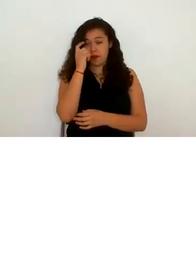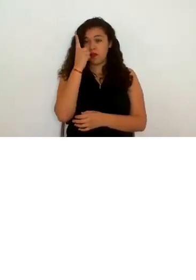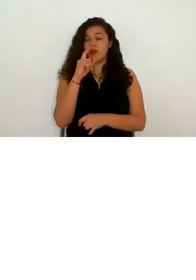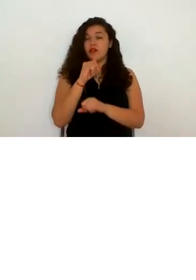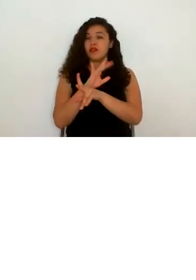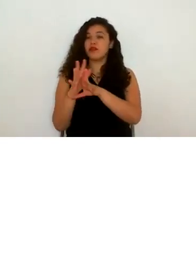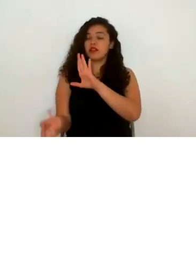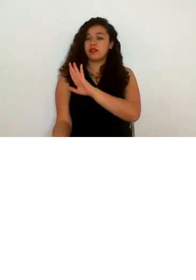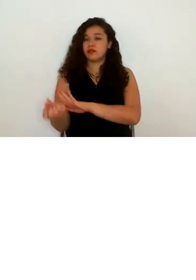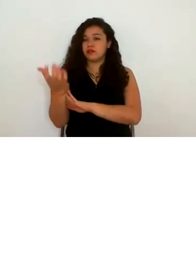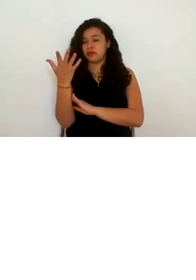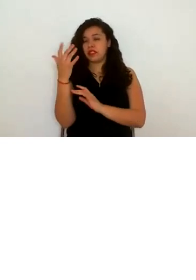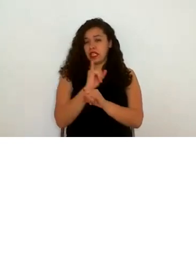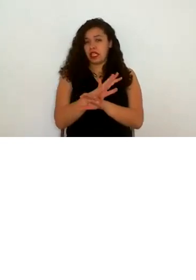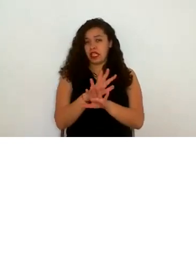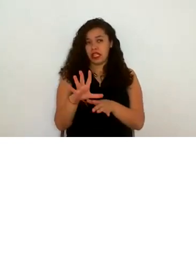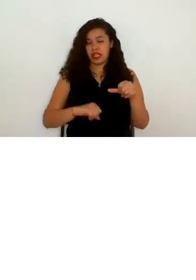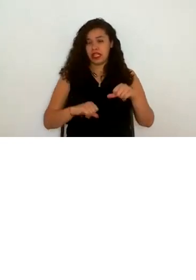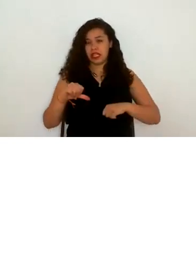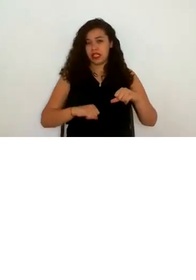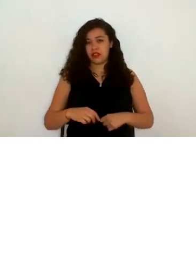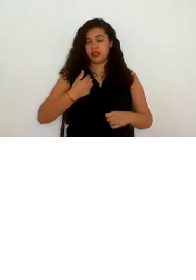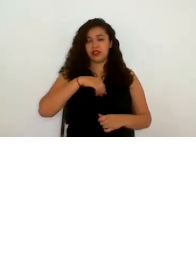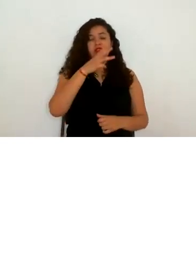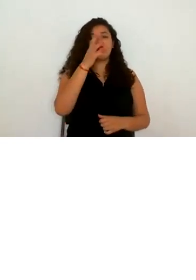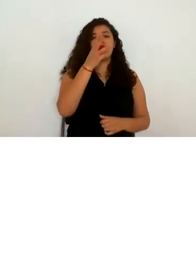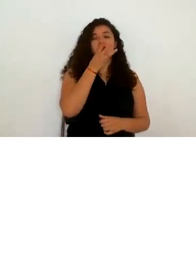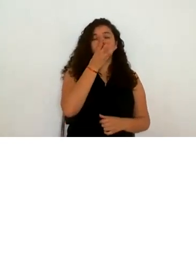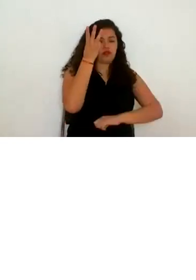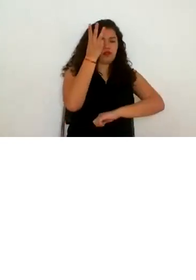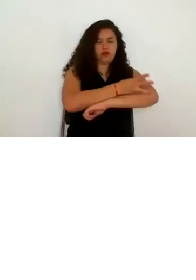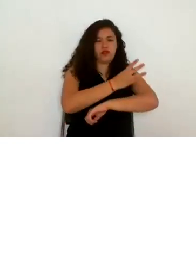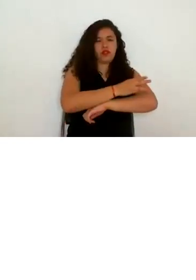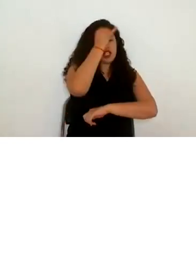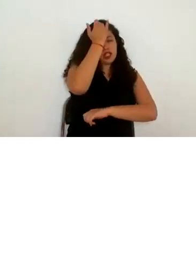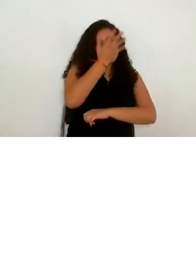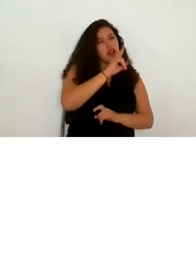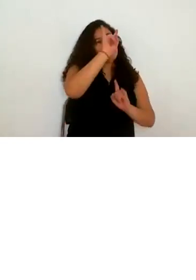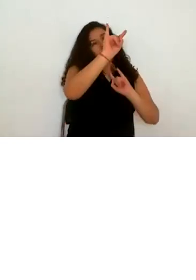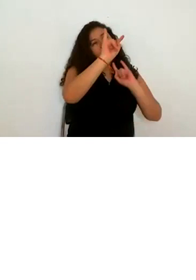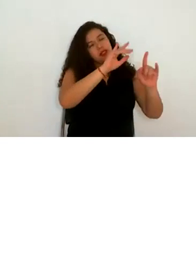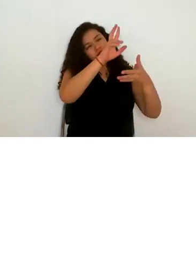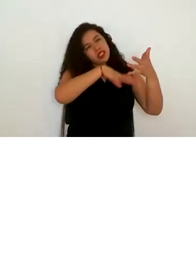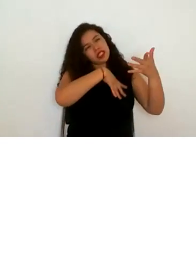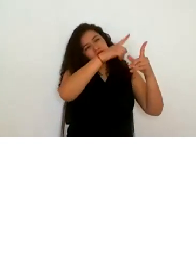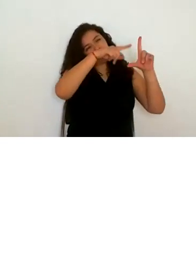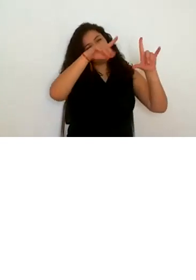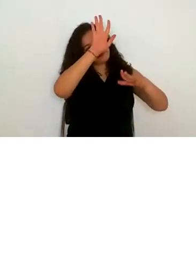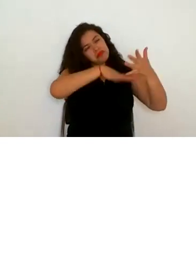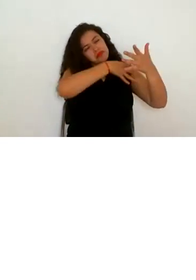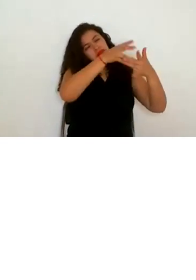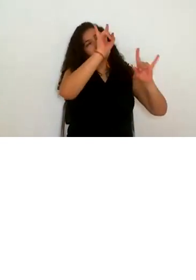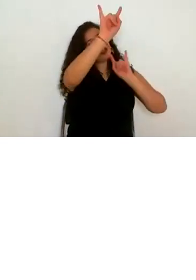anual de actividades, pues usualmente usamos el Word, ¿no? Metemos imágenes, insertamos tablas y